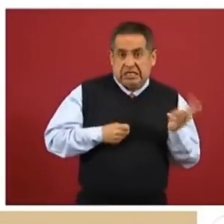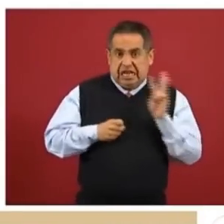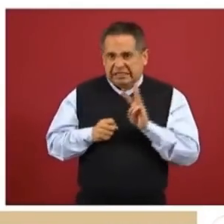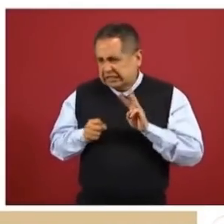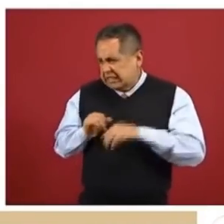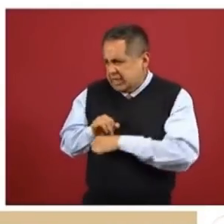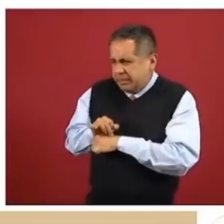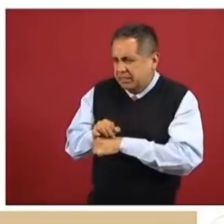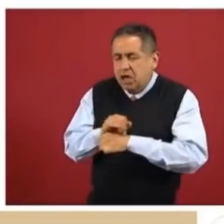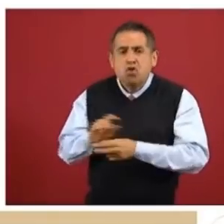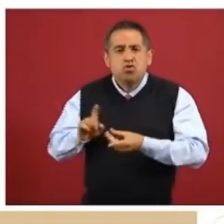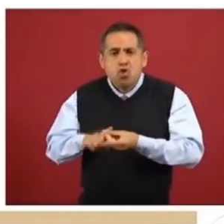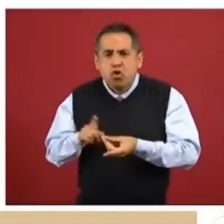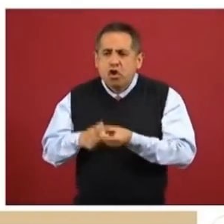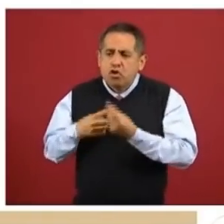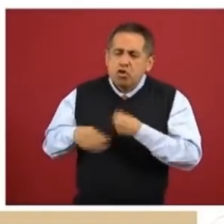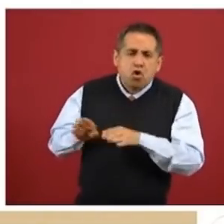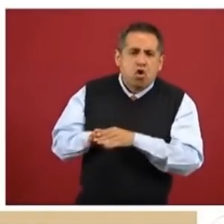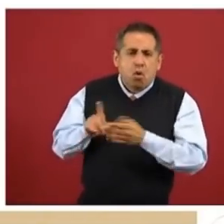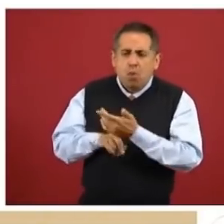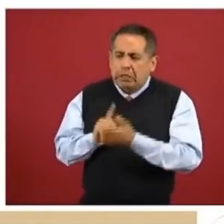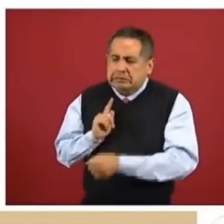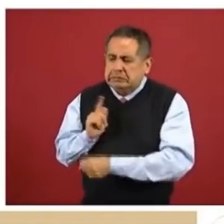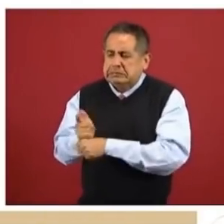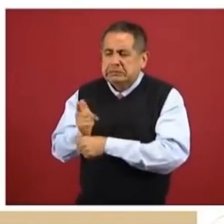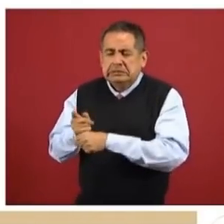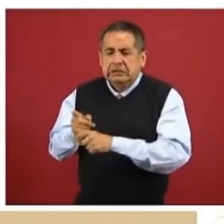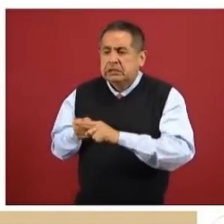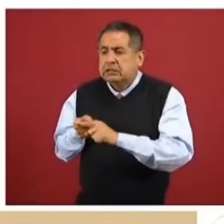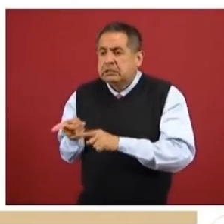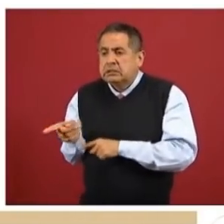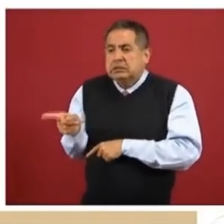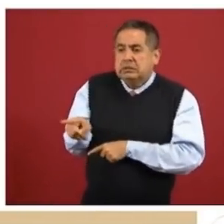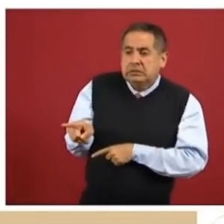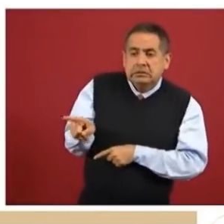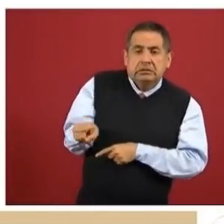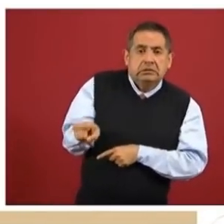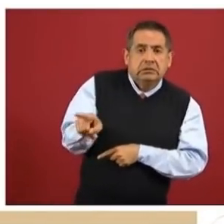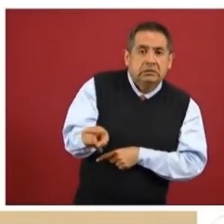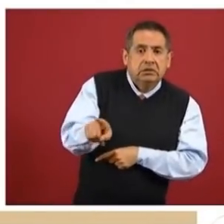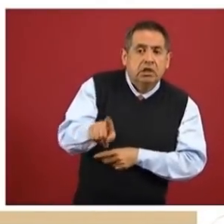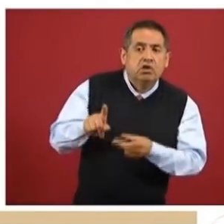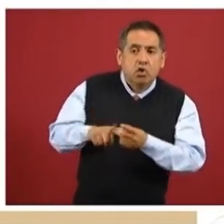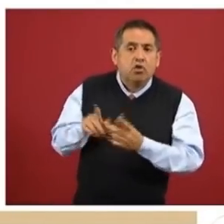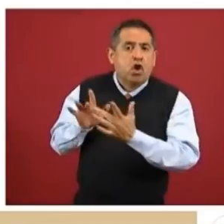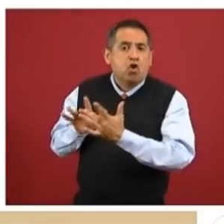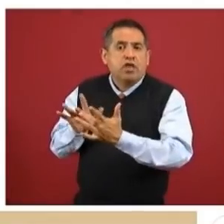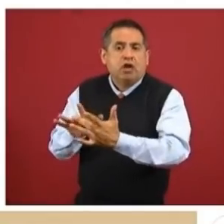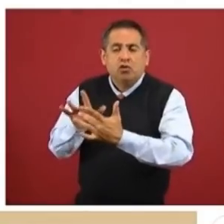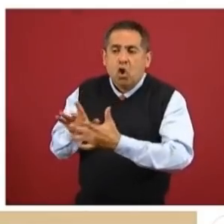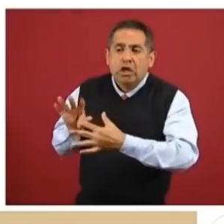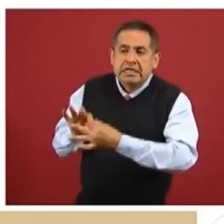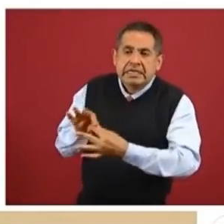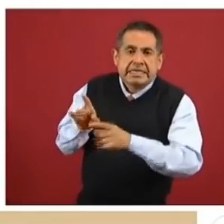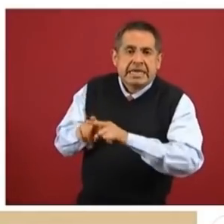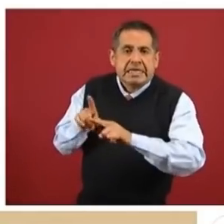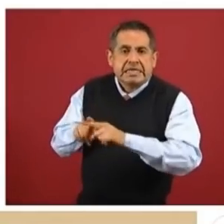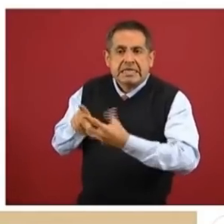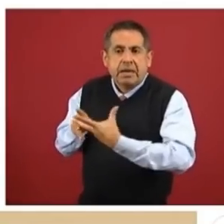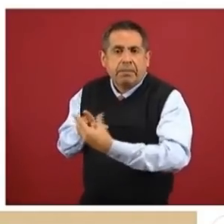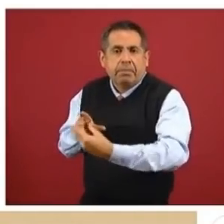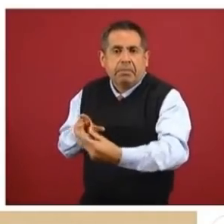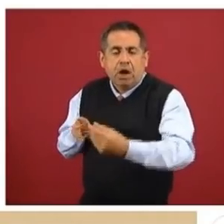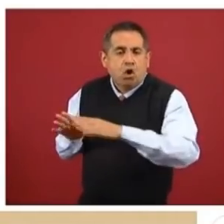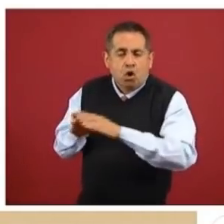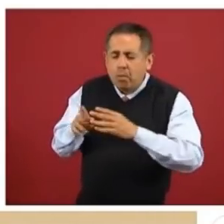la investigación, la identificación de todos los contactos y de todos los demás casos que derivaran de